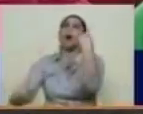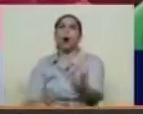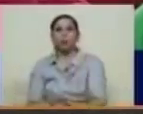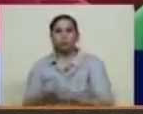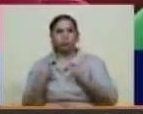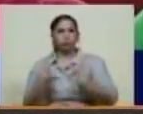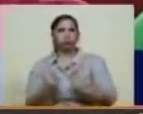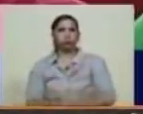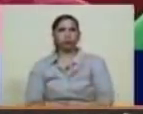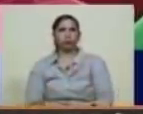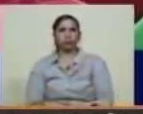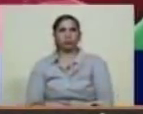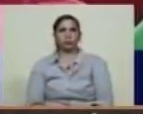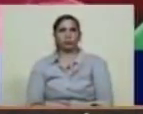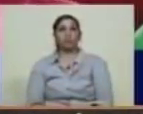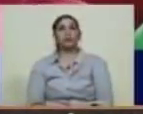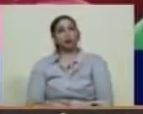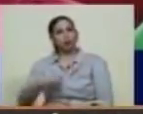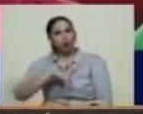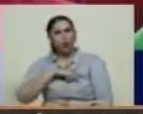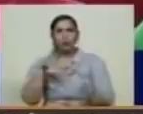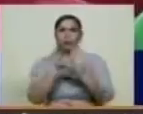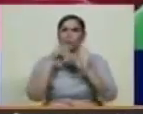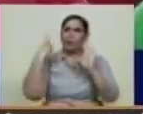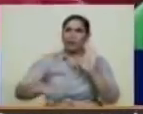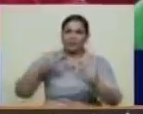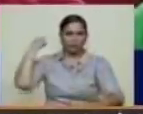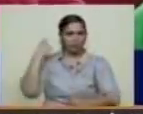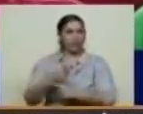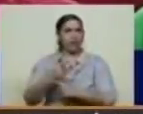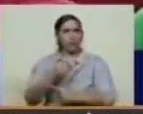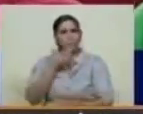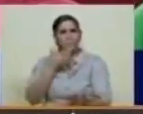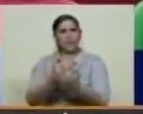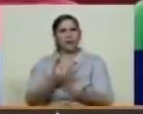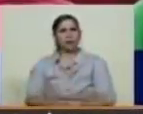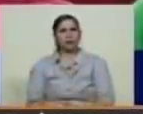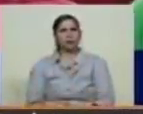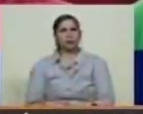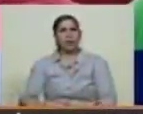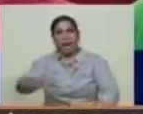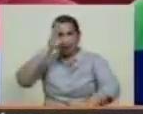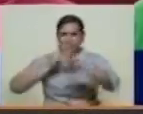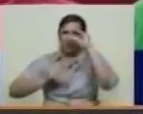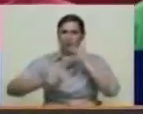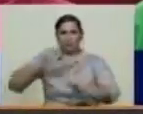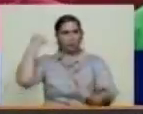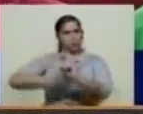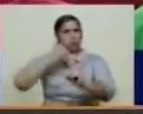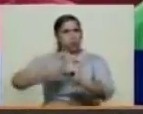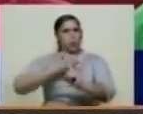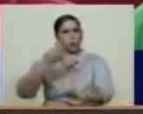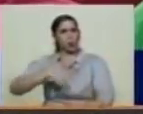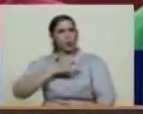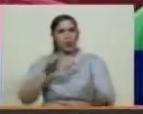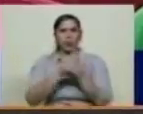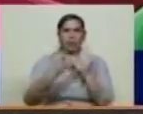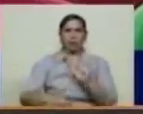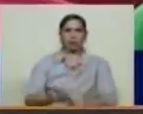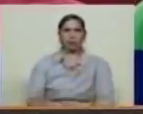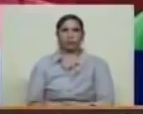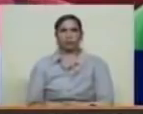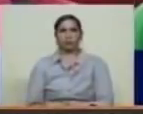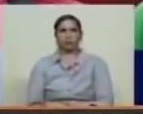aprendimos a exigir nuestros derechos. Es más, aprendimos a luchar por nuestros derechos.